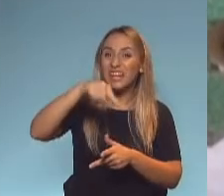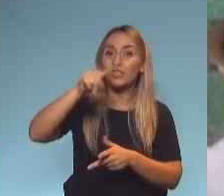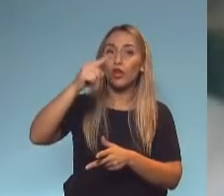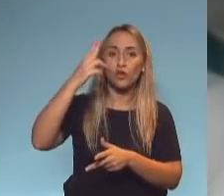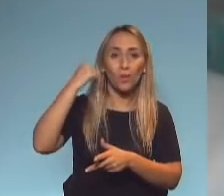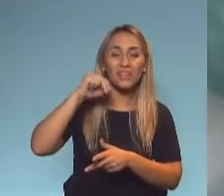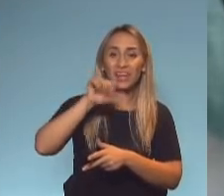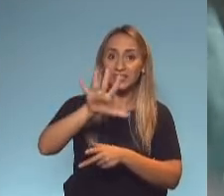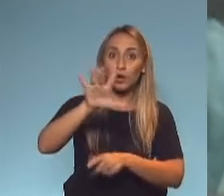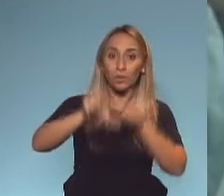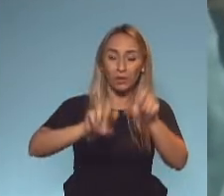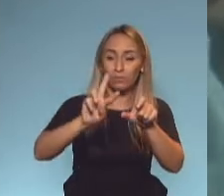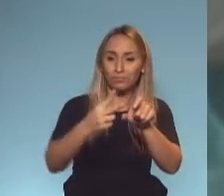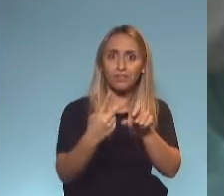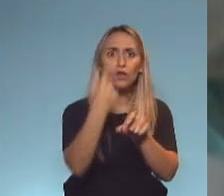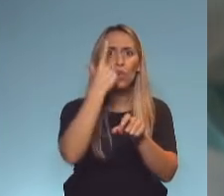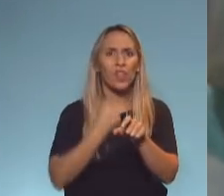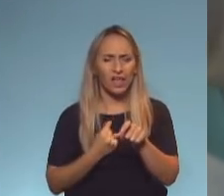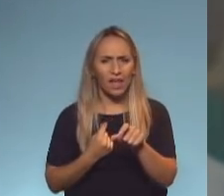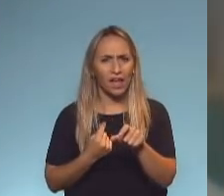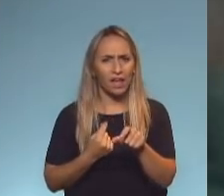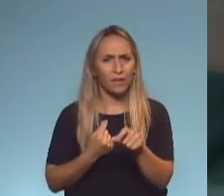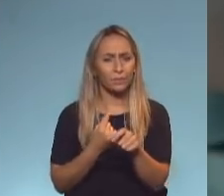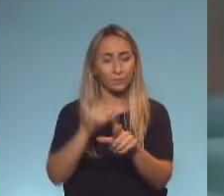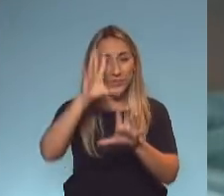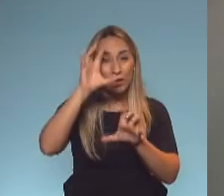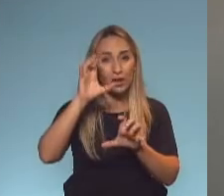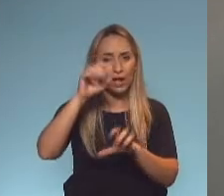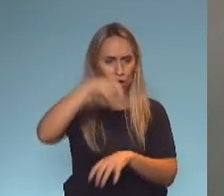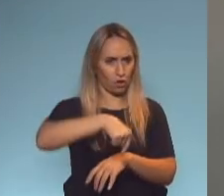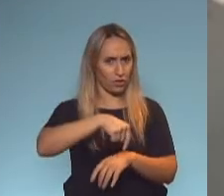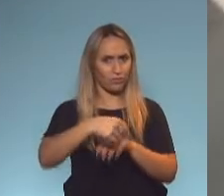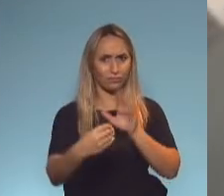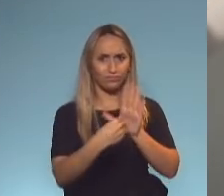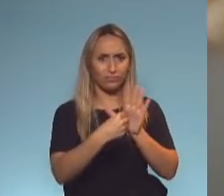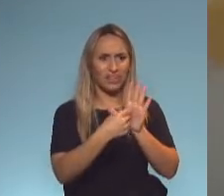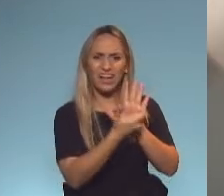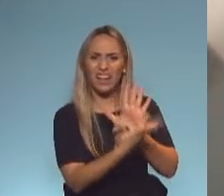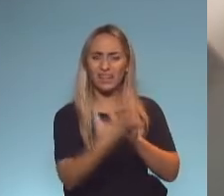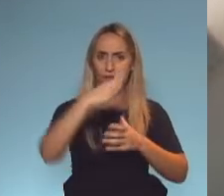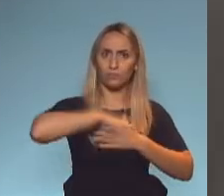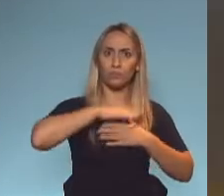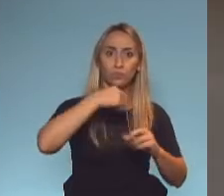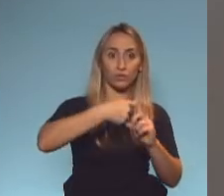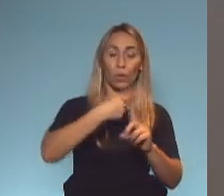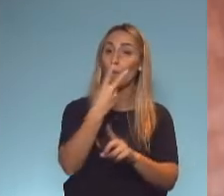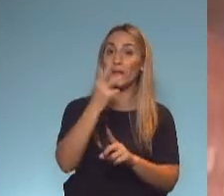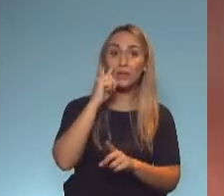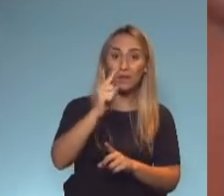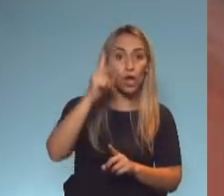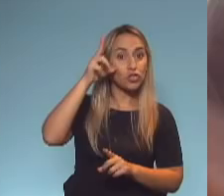195 muertos recuerden la cantidad de casos de hoy de casos en nuestro país 20